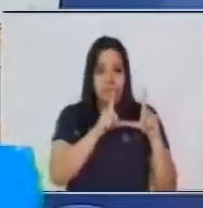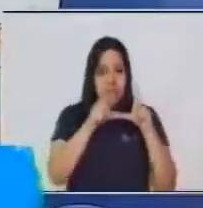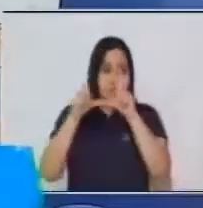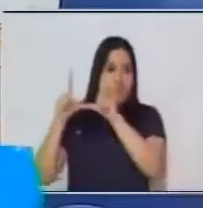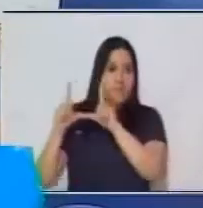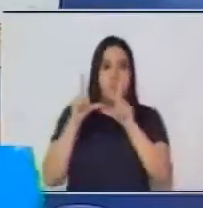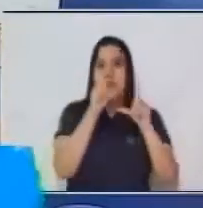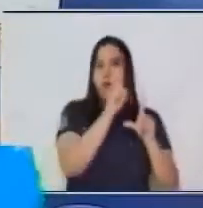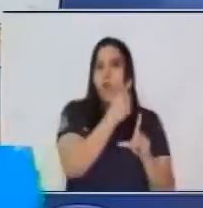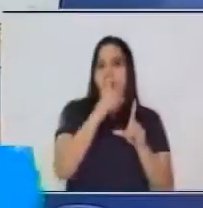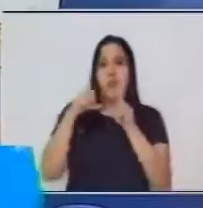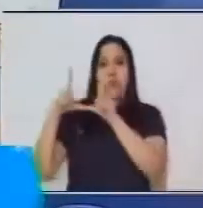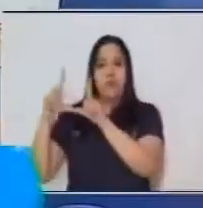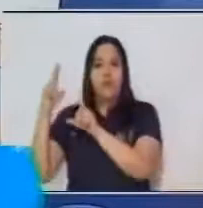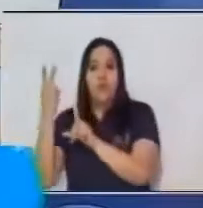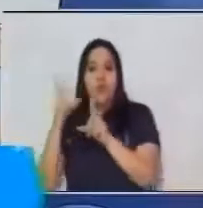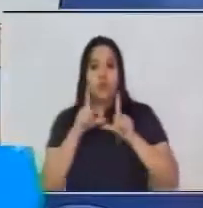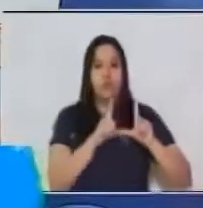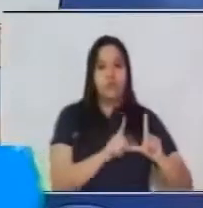secuencia.